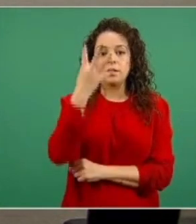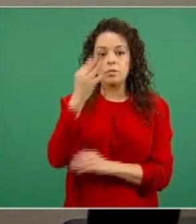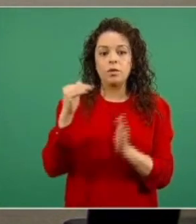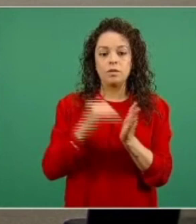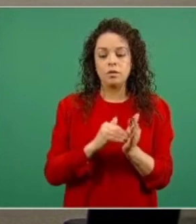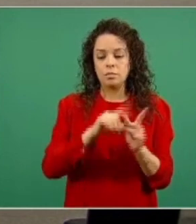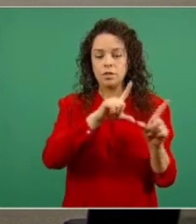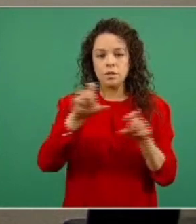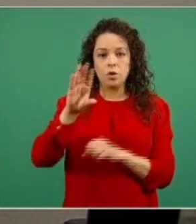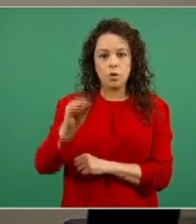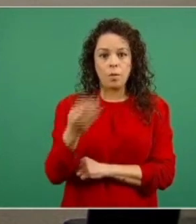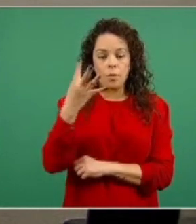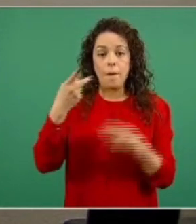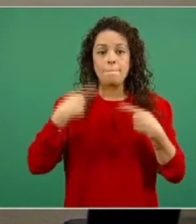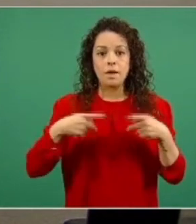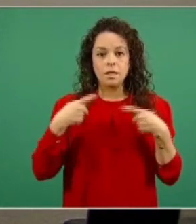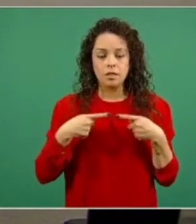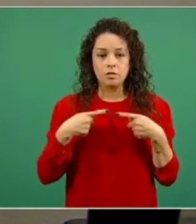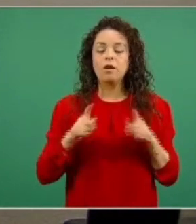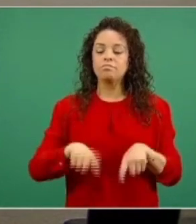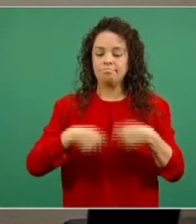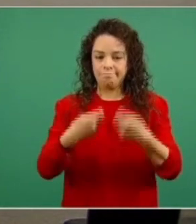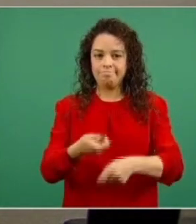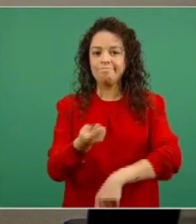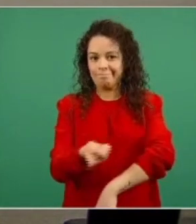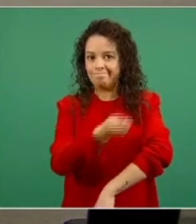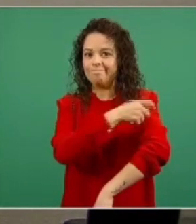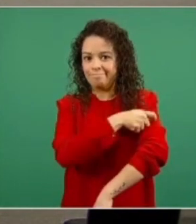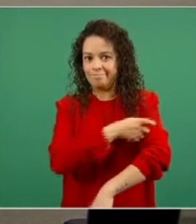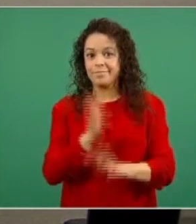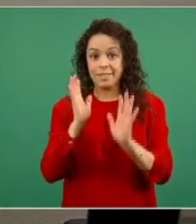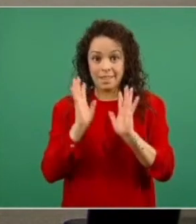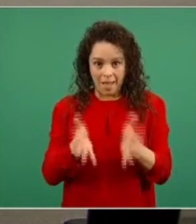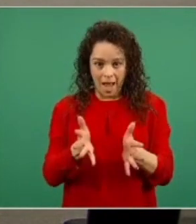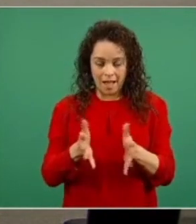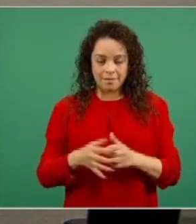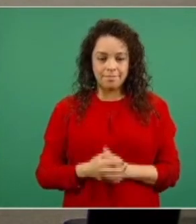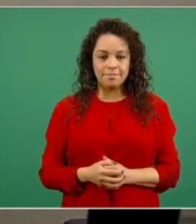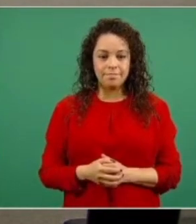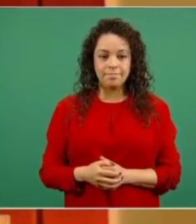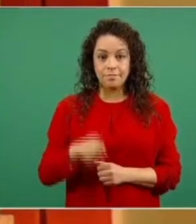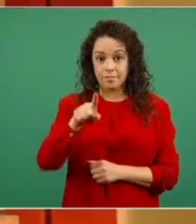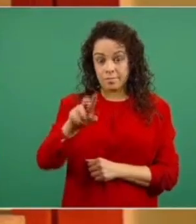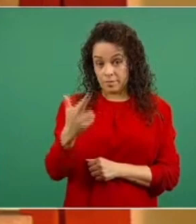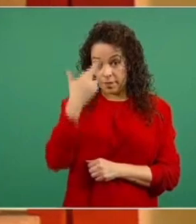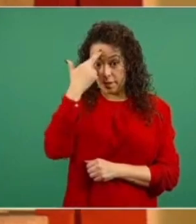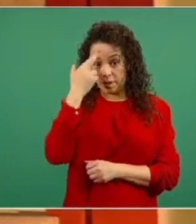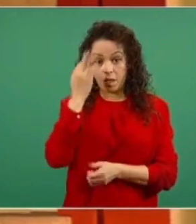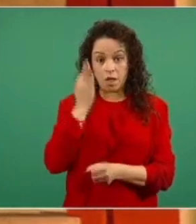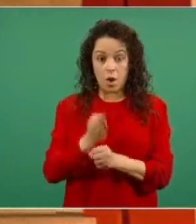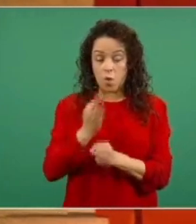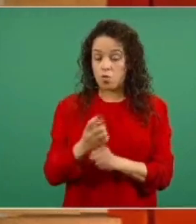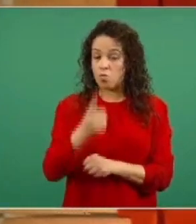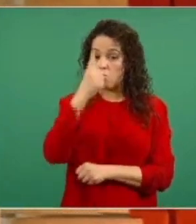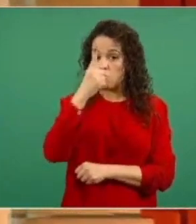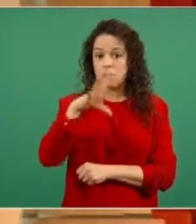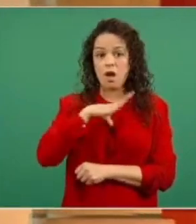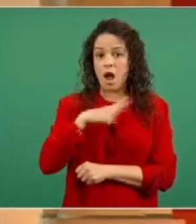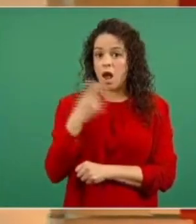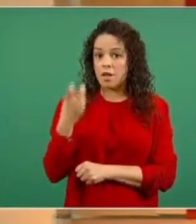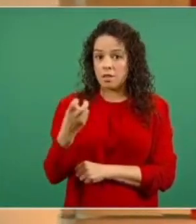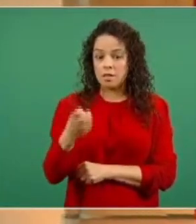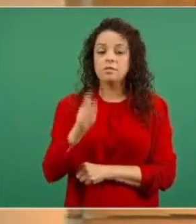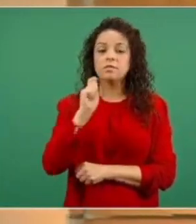74,794 personas que han recibido la vacuna. Recuerden que es la única vacuna que está disponible, es la vacuna